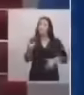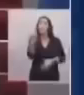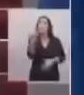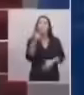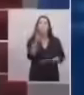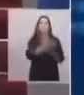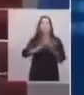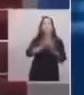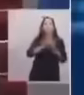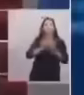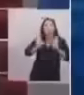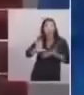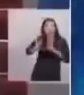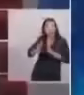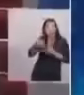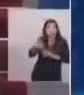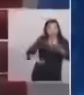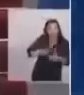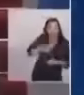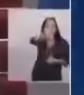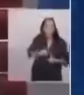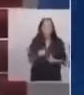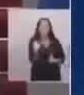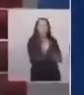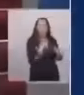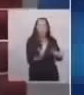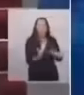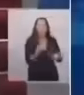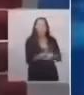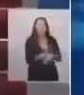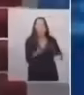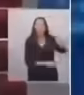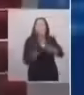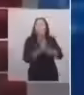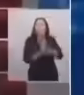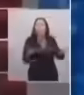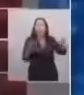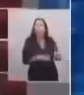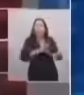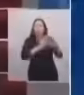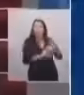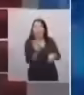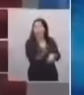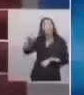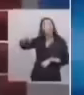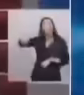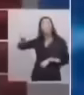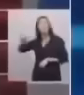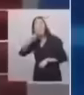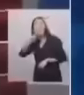política ni ni cómo se defino presidente me interesa que hagan las políticas económicas necesarias para arreglar el quilombo que hay te escucho y creo